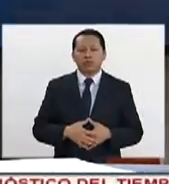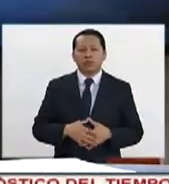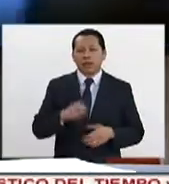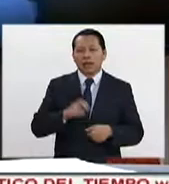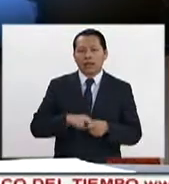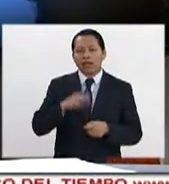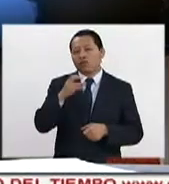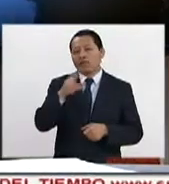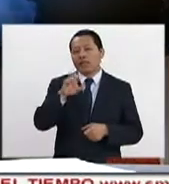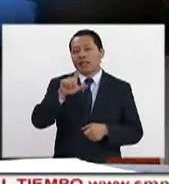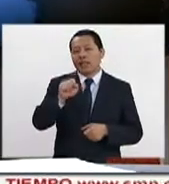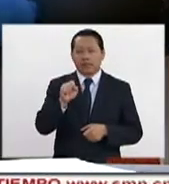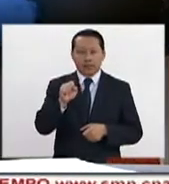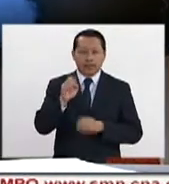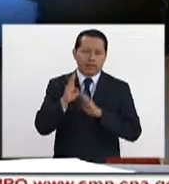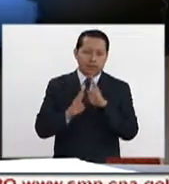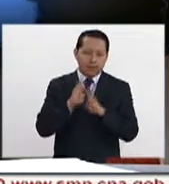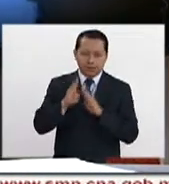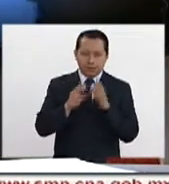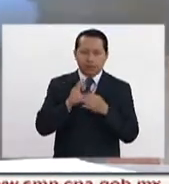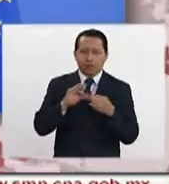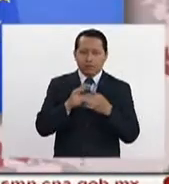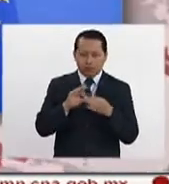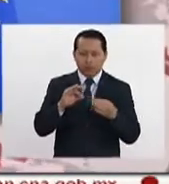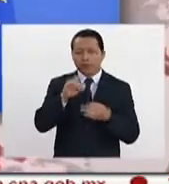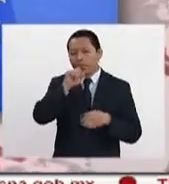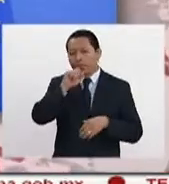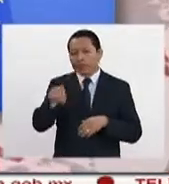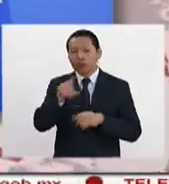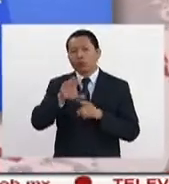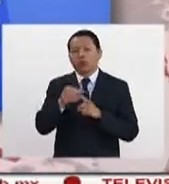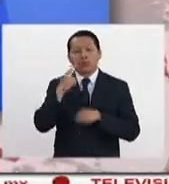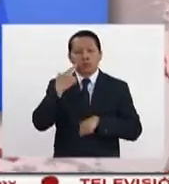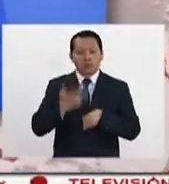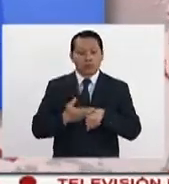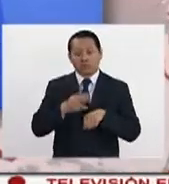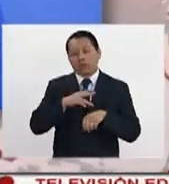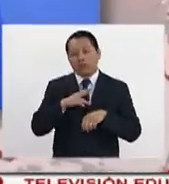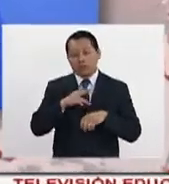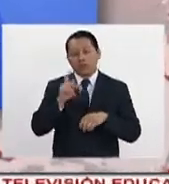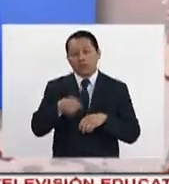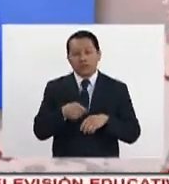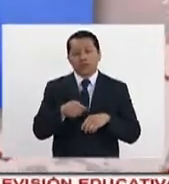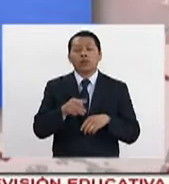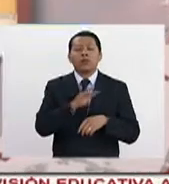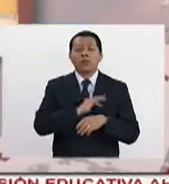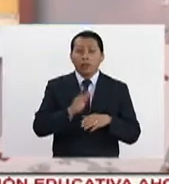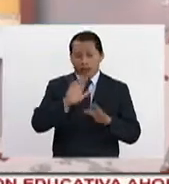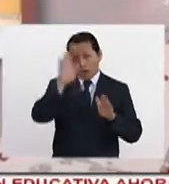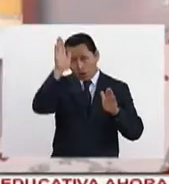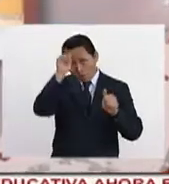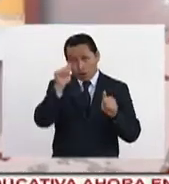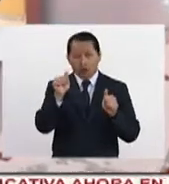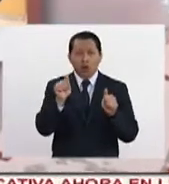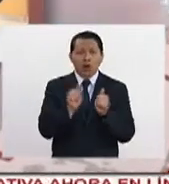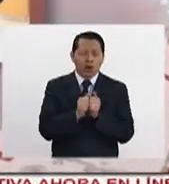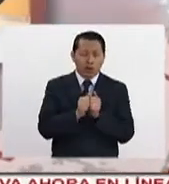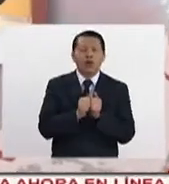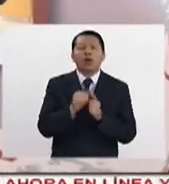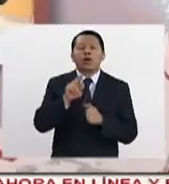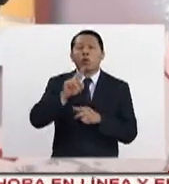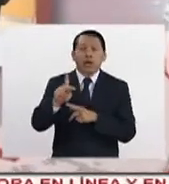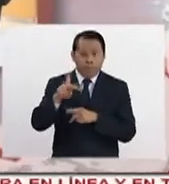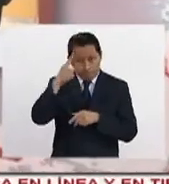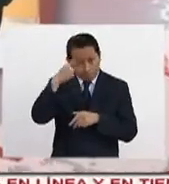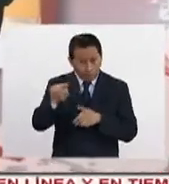En Bruselas, el presidente de la Comisión Europea, Jean-Claude Juncker, anunció un acuerdo de divorcio con el Reino Unido, así lo llamaron. Dijo